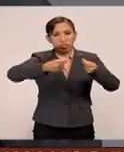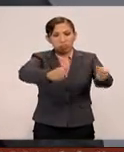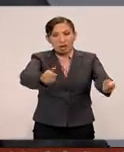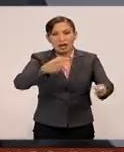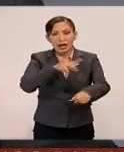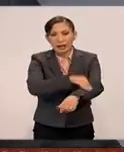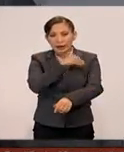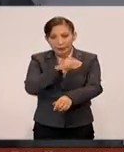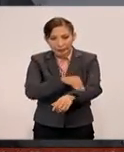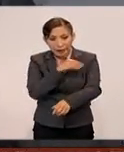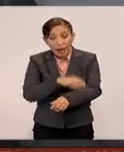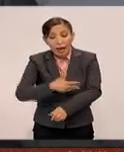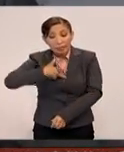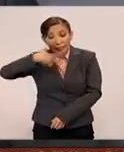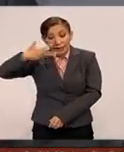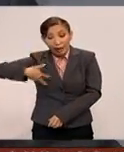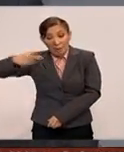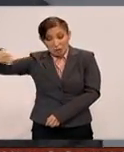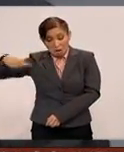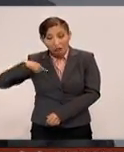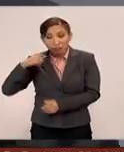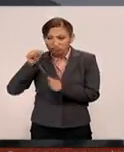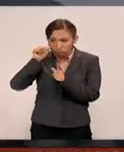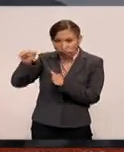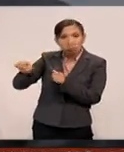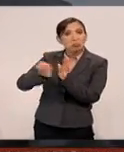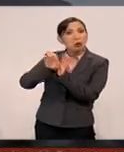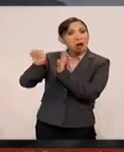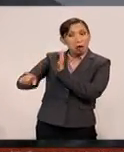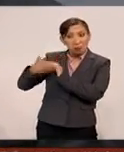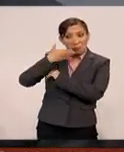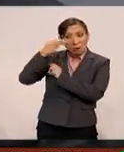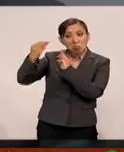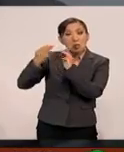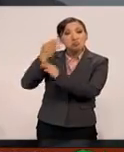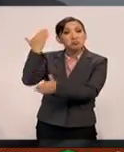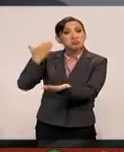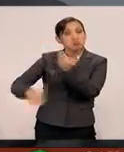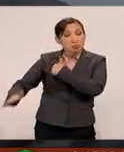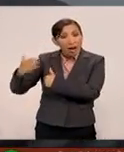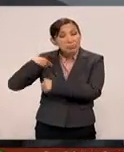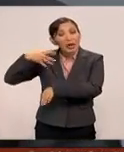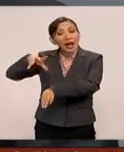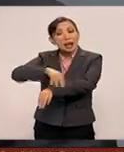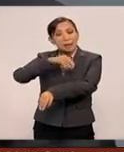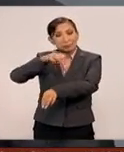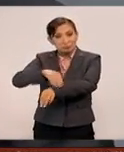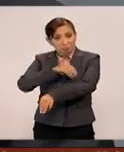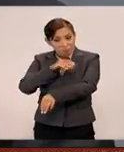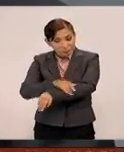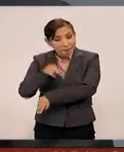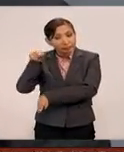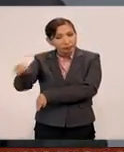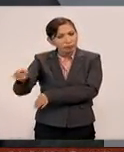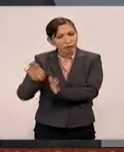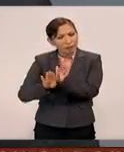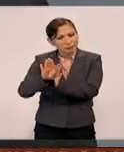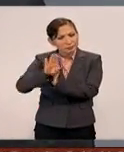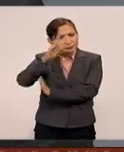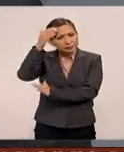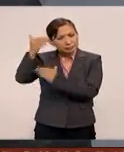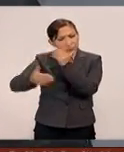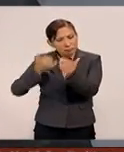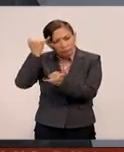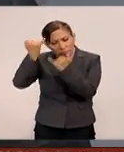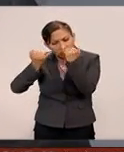la energía. Dinamarca es un referente mundial de éxito, en donde a partir del crecimiento y